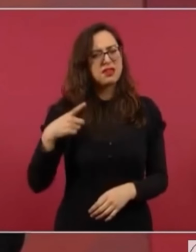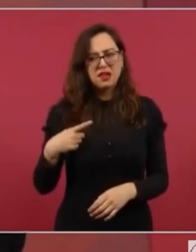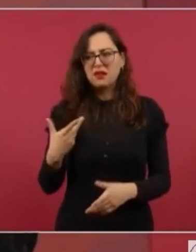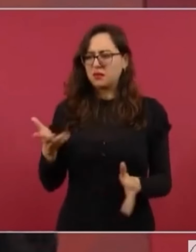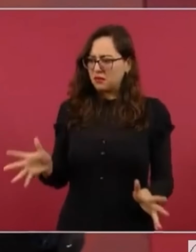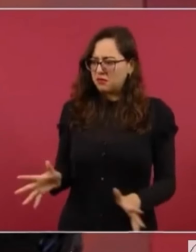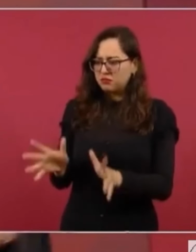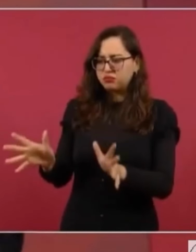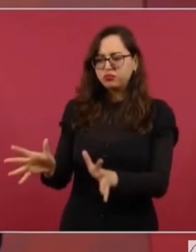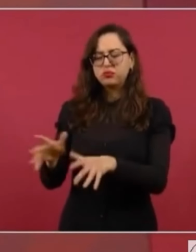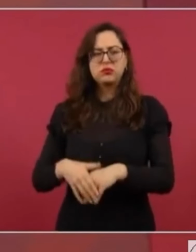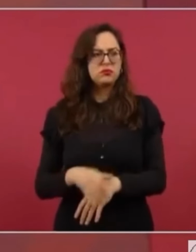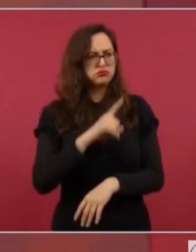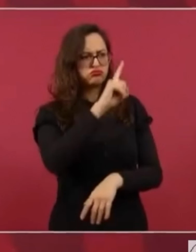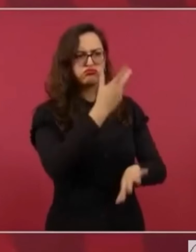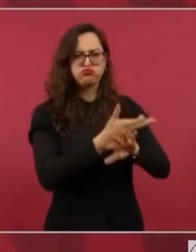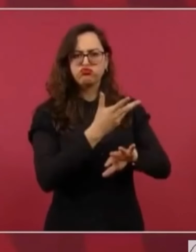mecanismos de respuestas.